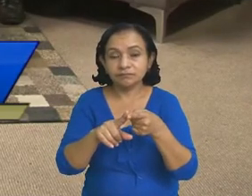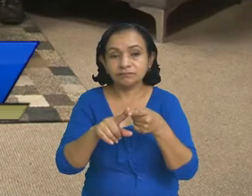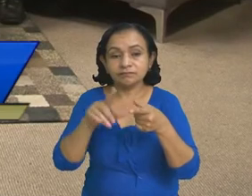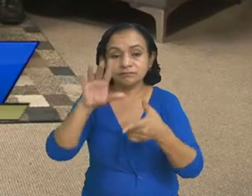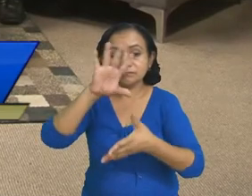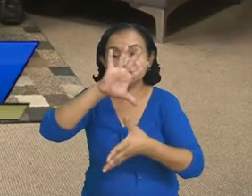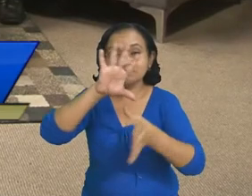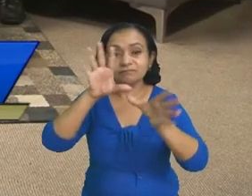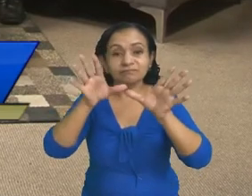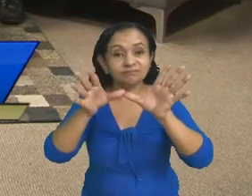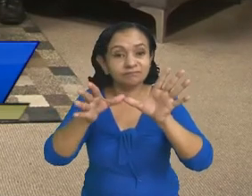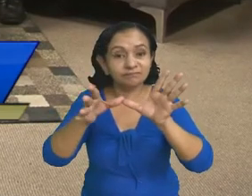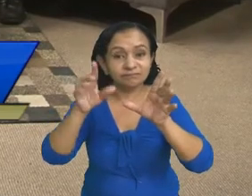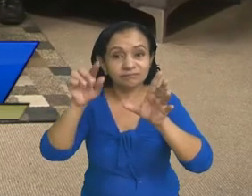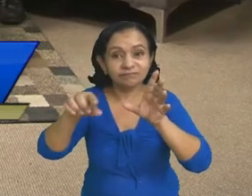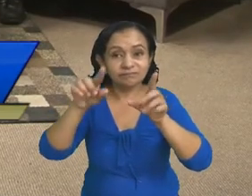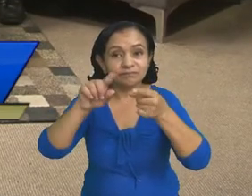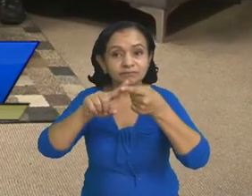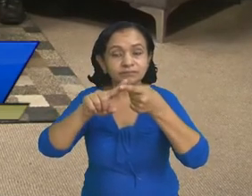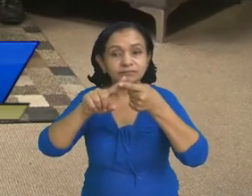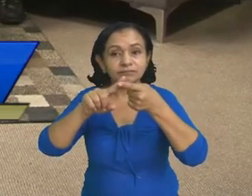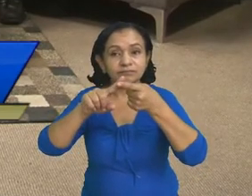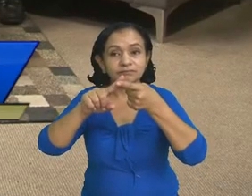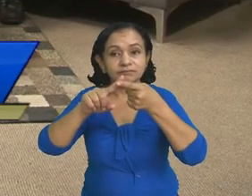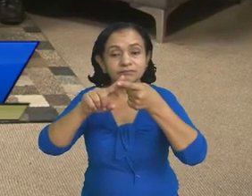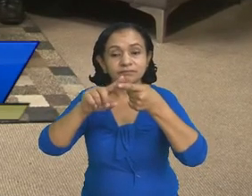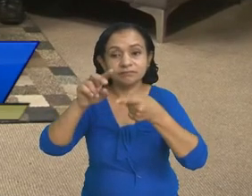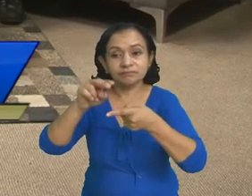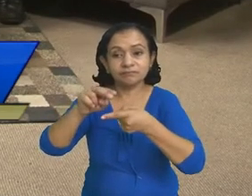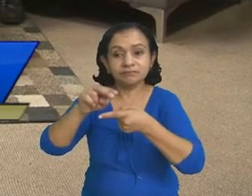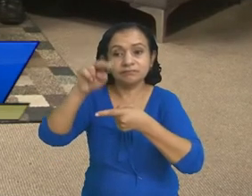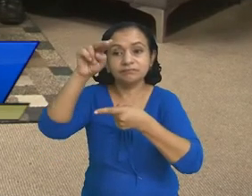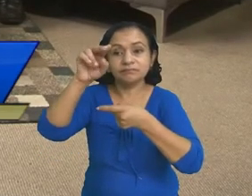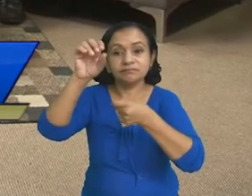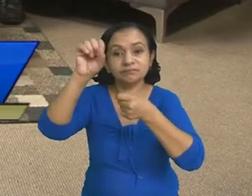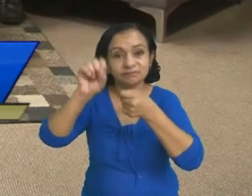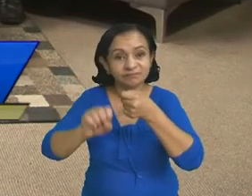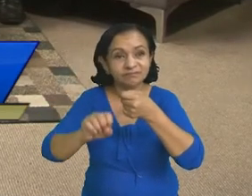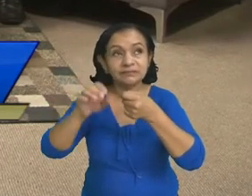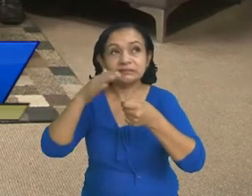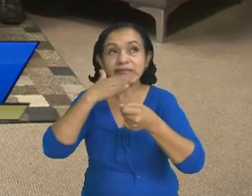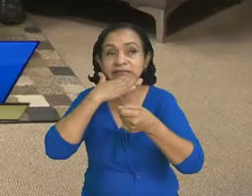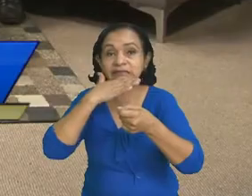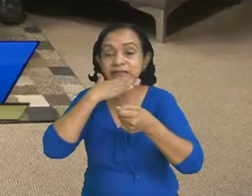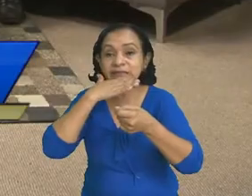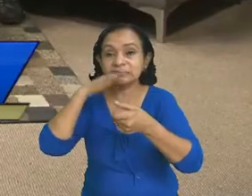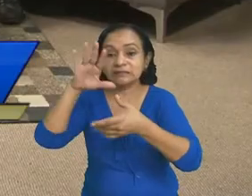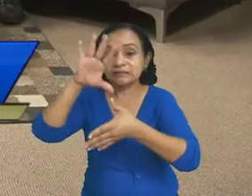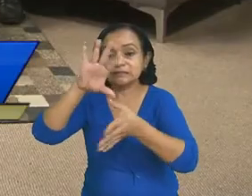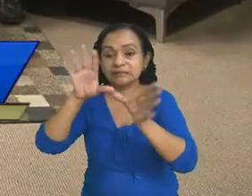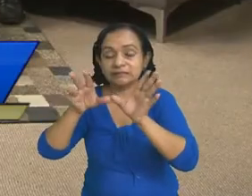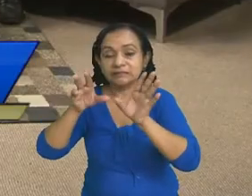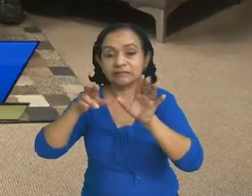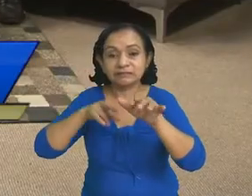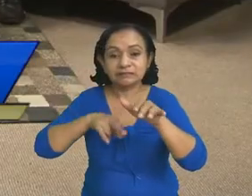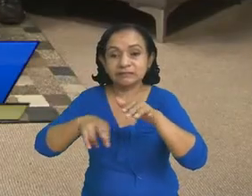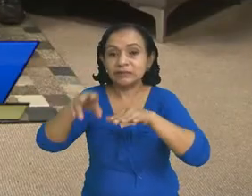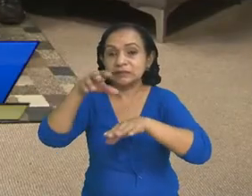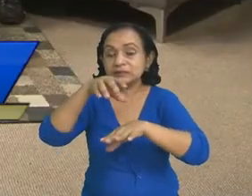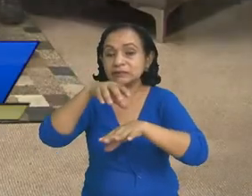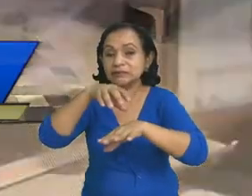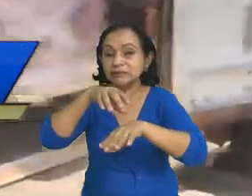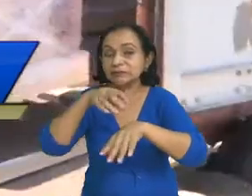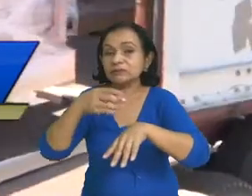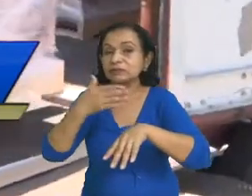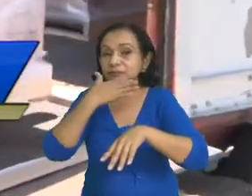Caribe, la región Costa Caribe Norte, Costa Caribe Sur, lo que es el río San Juan.